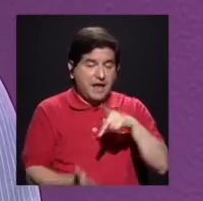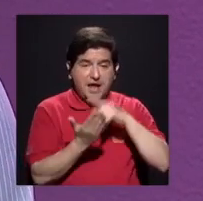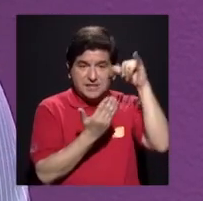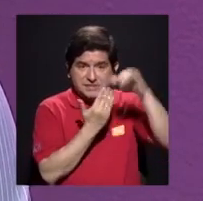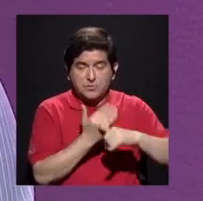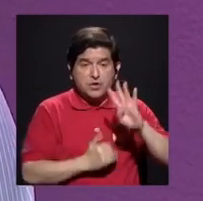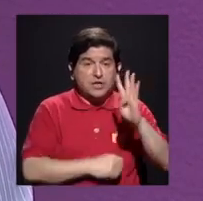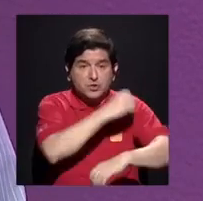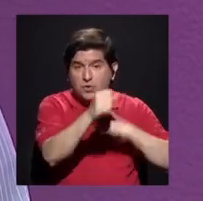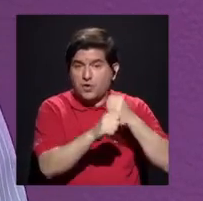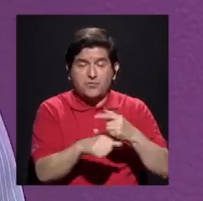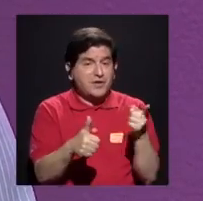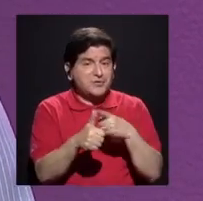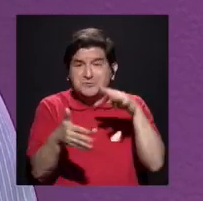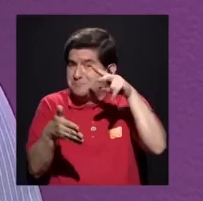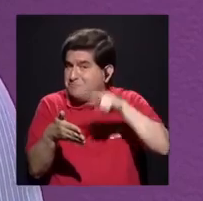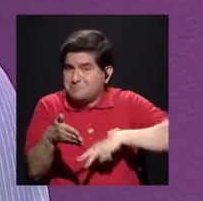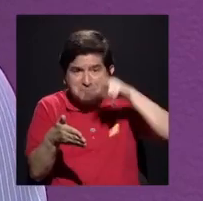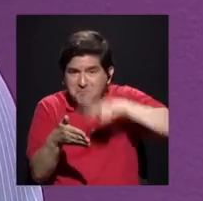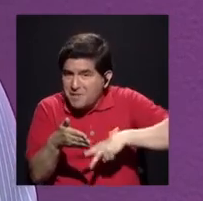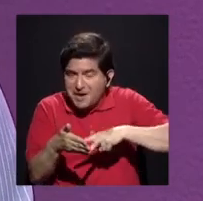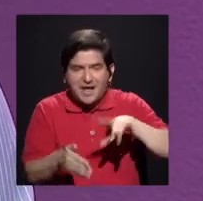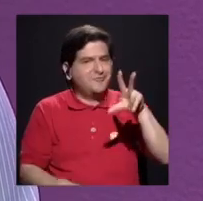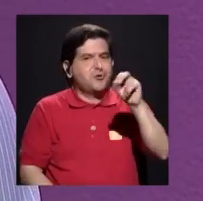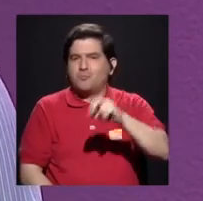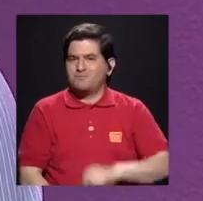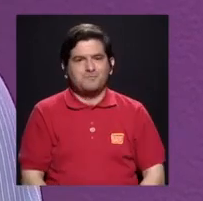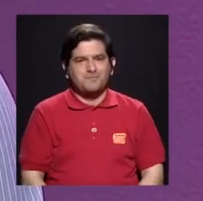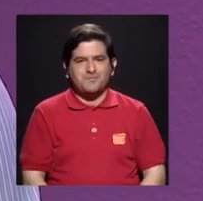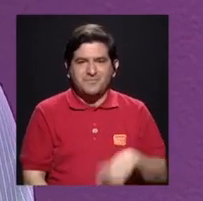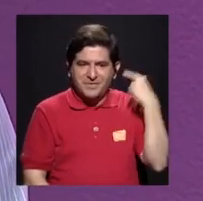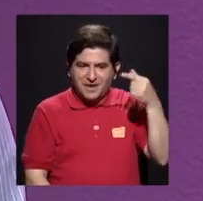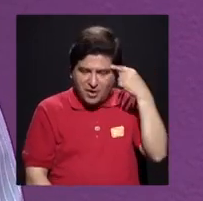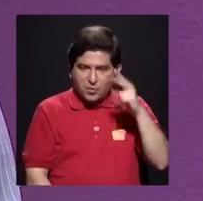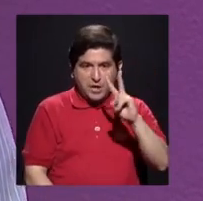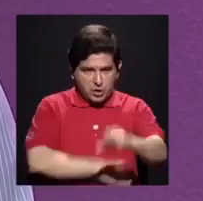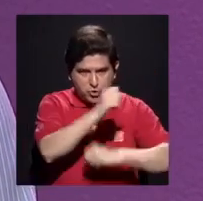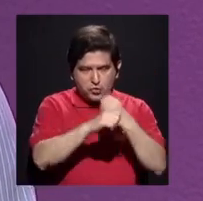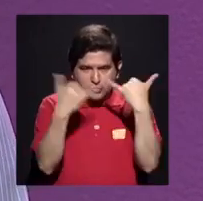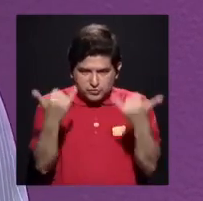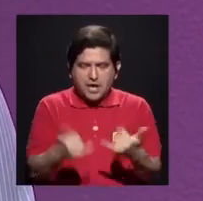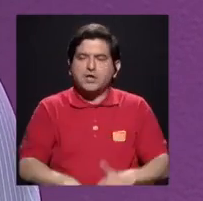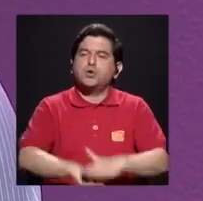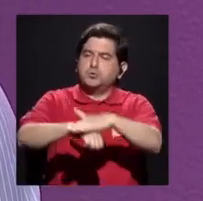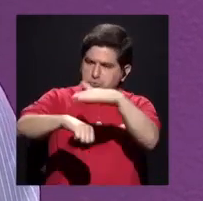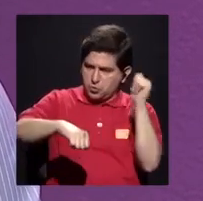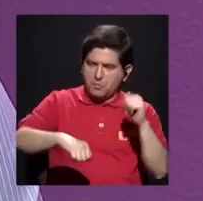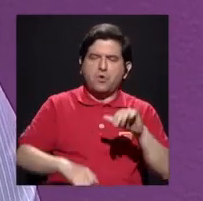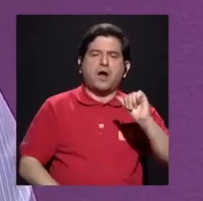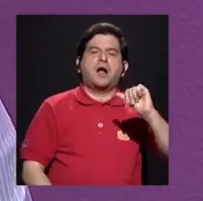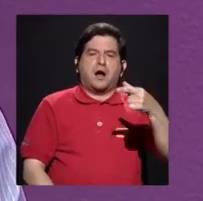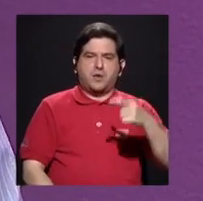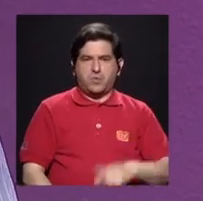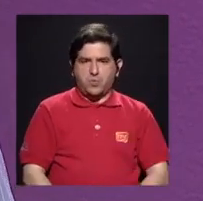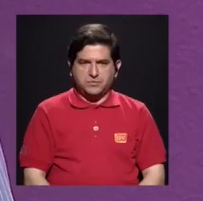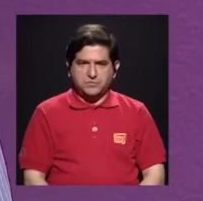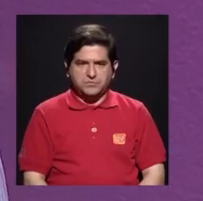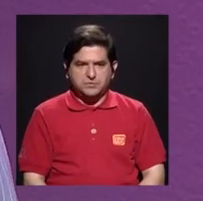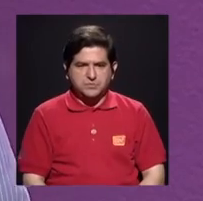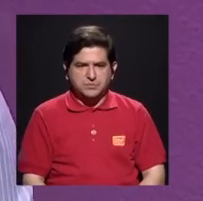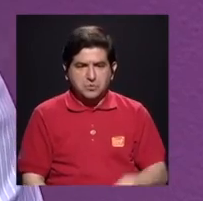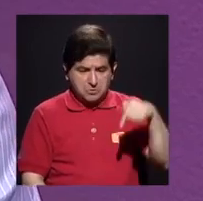no ha recibido la primera lectura siquiera este gobierno tiene más de dos años de estar y bueno lo convocaron en agosto de